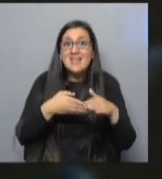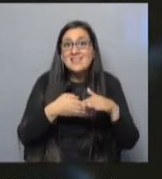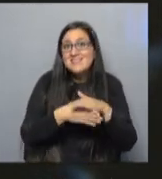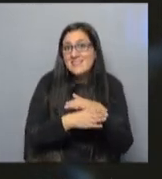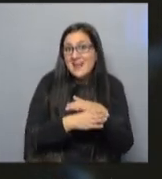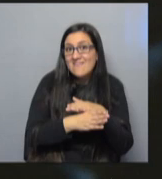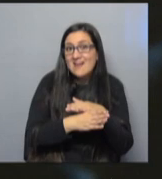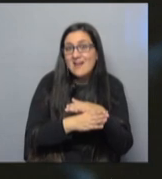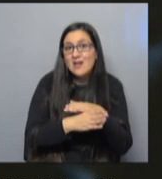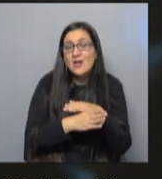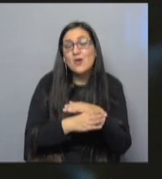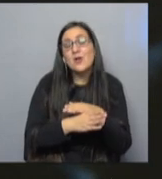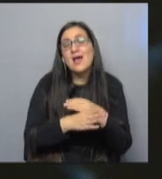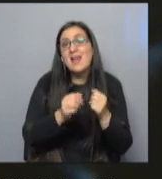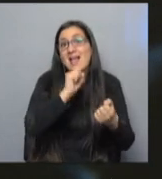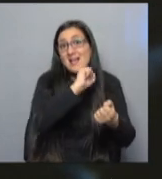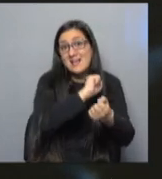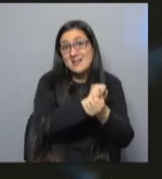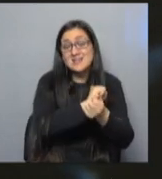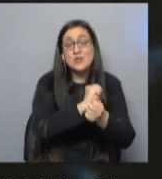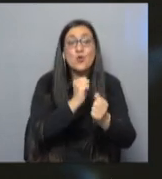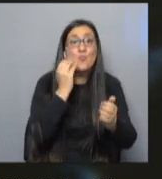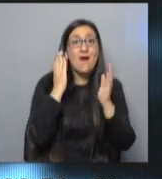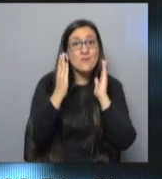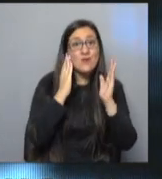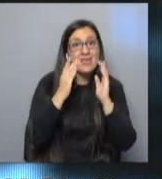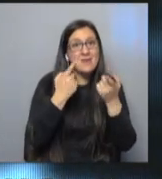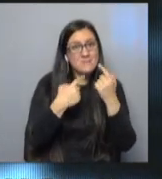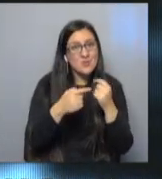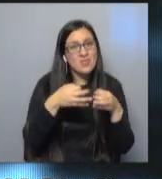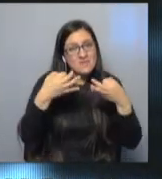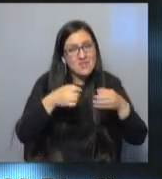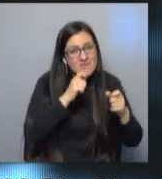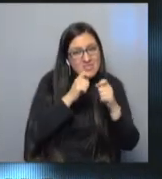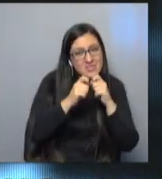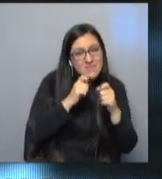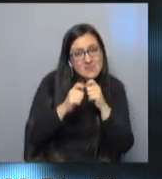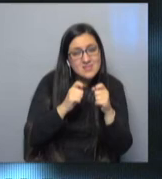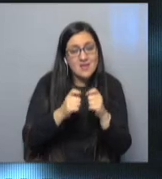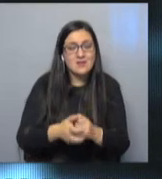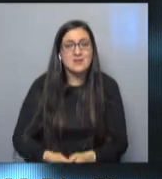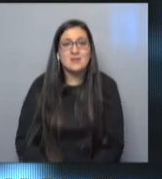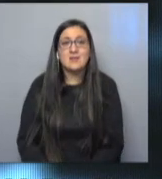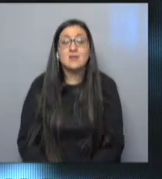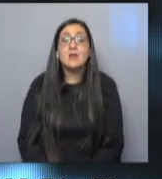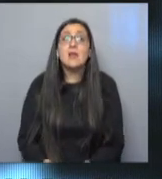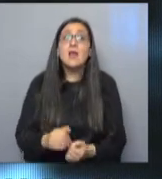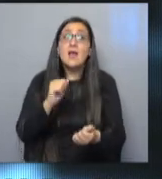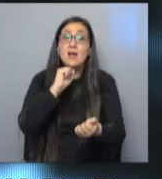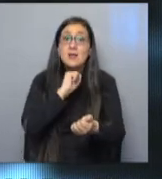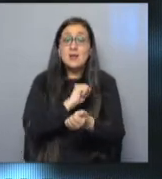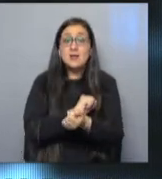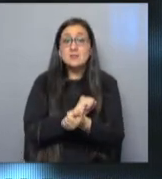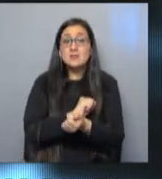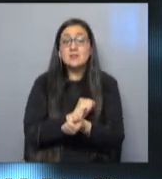premio ese libro no sólo junto a las entrevistas en la cárcel de los tupamaros presos sino también